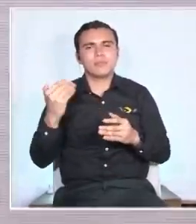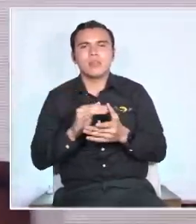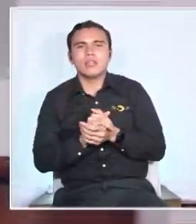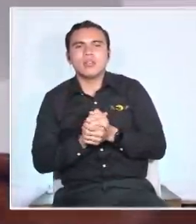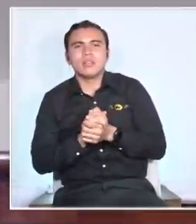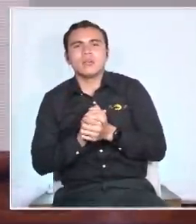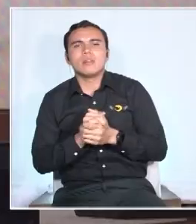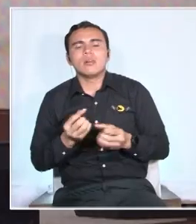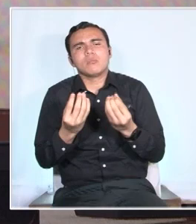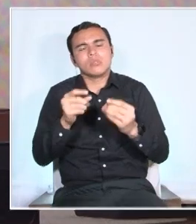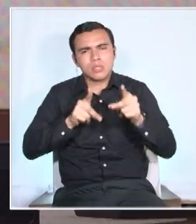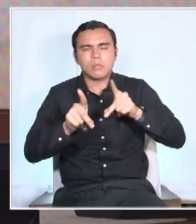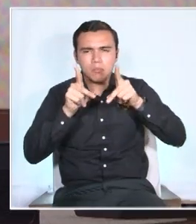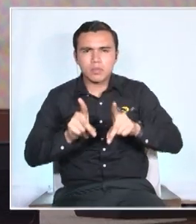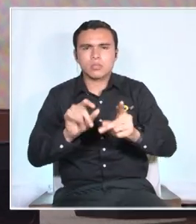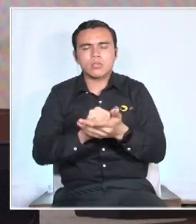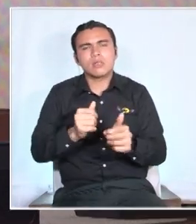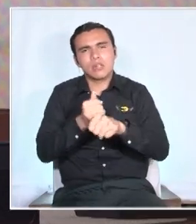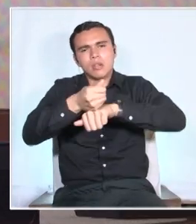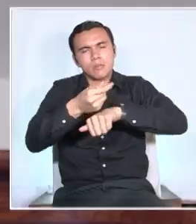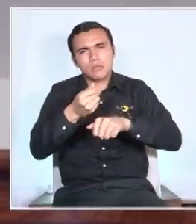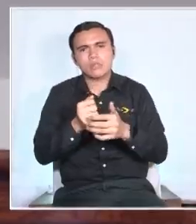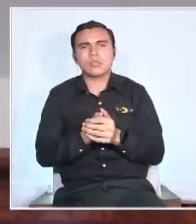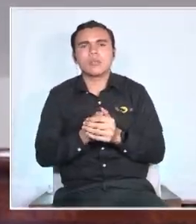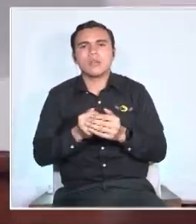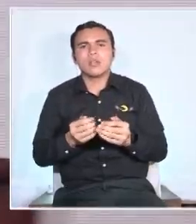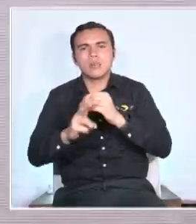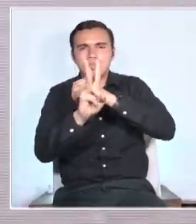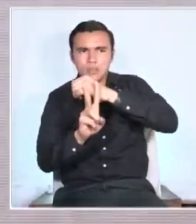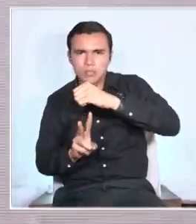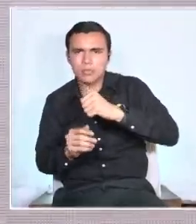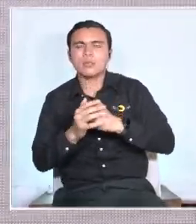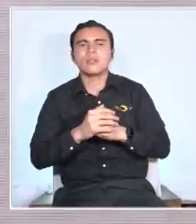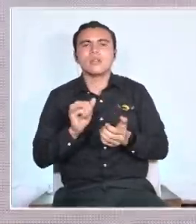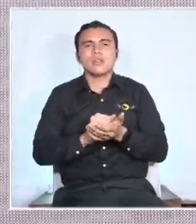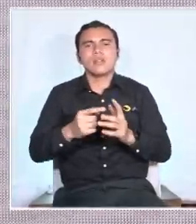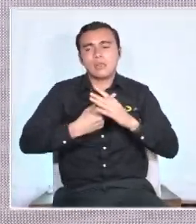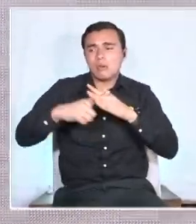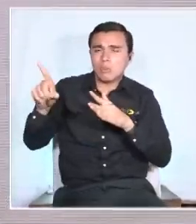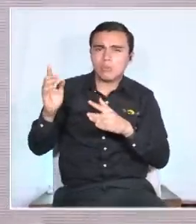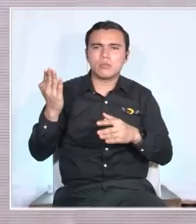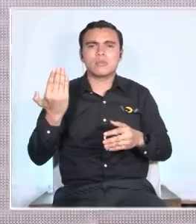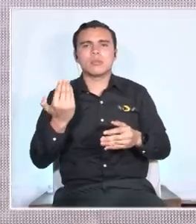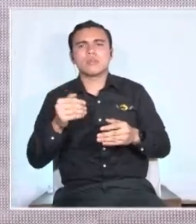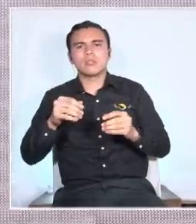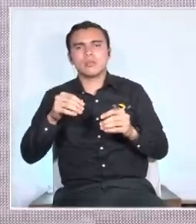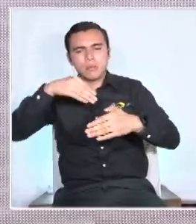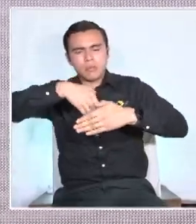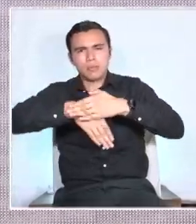Déjame decirte que hay muchas personas que están pasando por un naufragio y lo primero que hacen es que salen huyendo y se meten en una